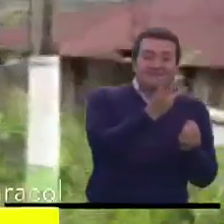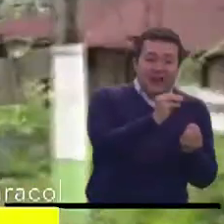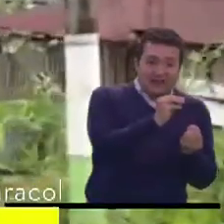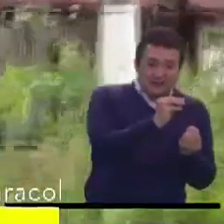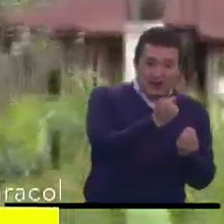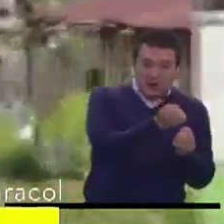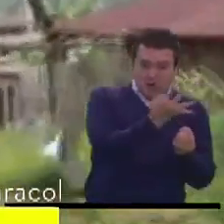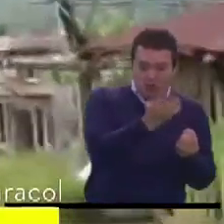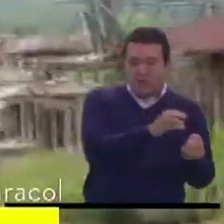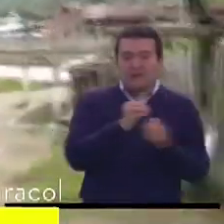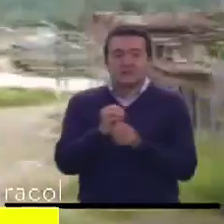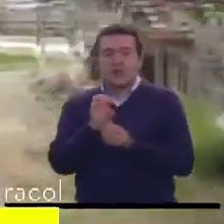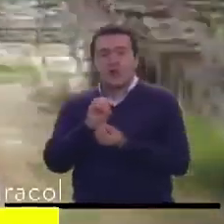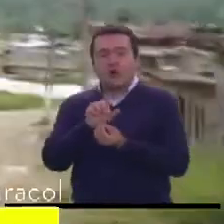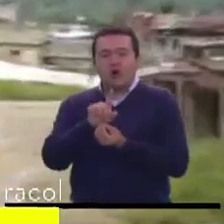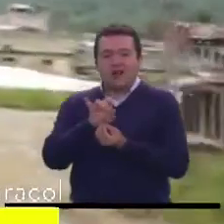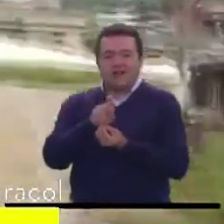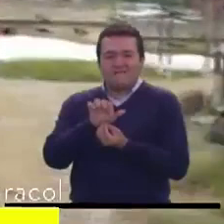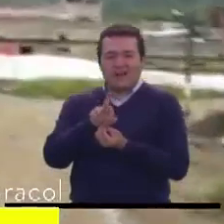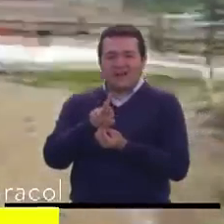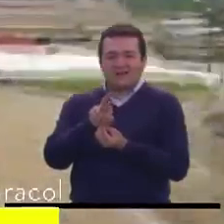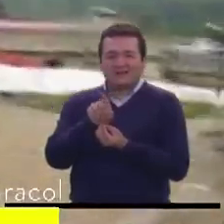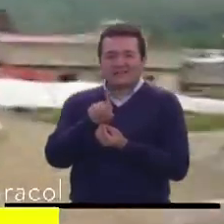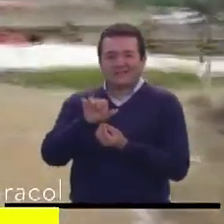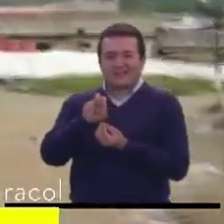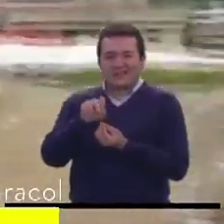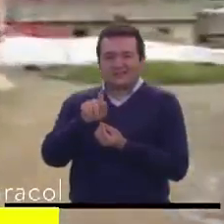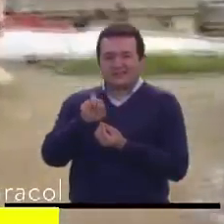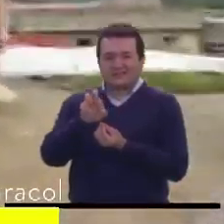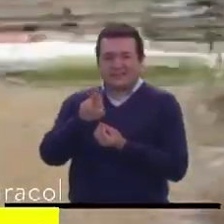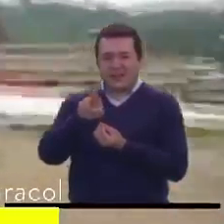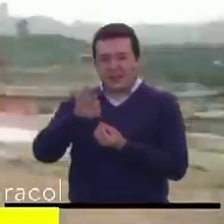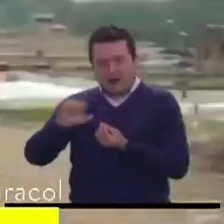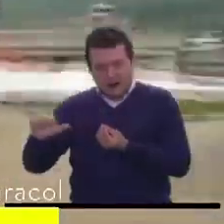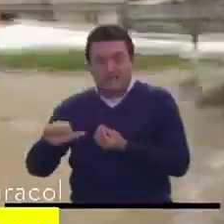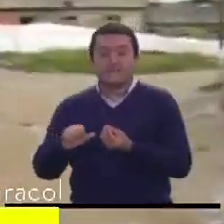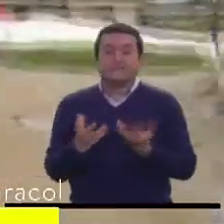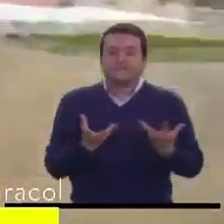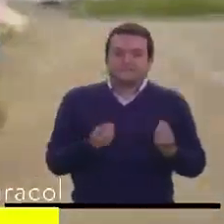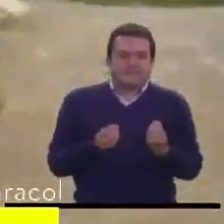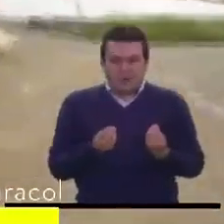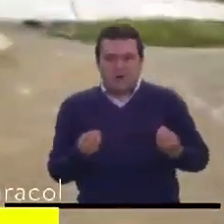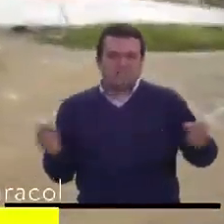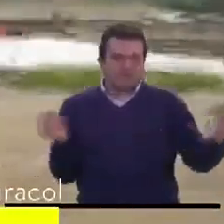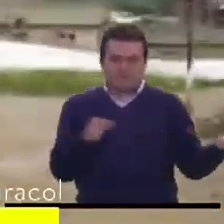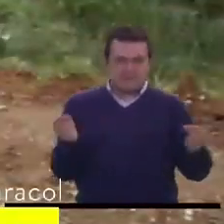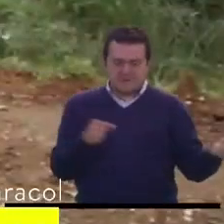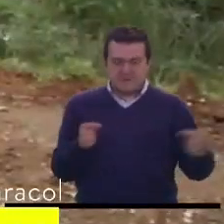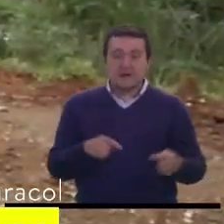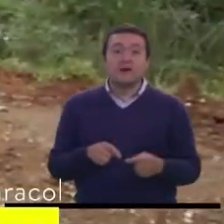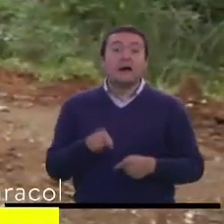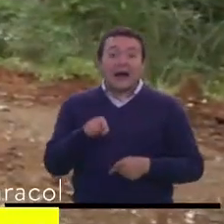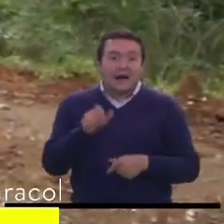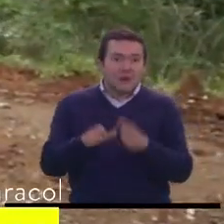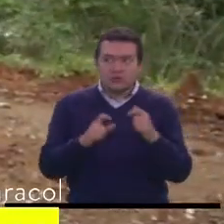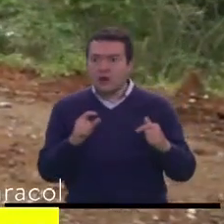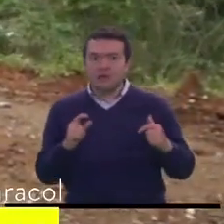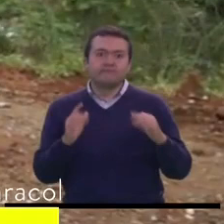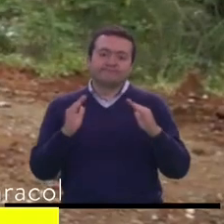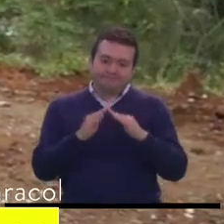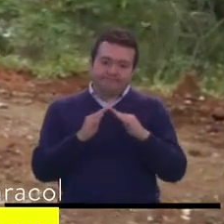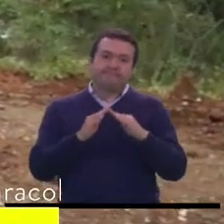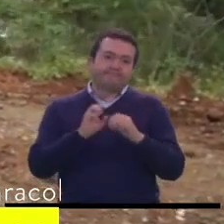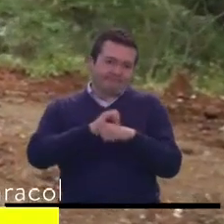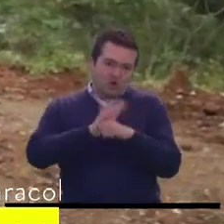La violencia en esta zona del país ha llevado a que las personas no solo vivan una cuarentena por la pandemia, sino que estén confinadas por la violencia. En